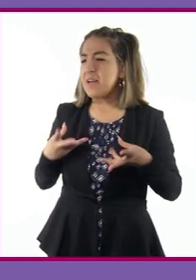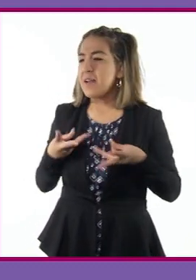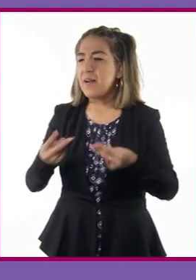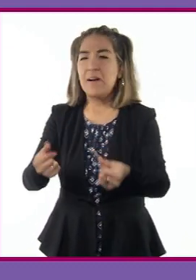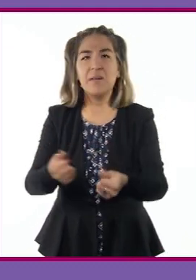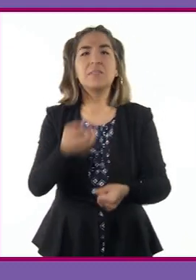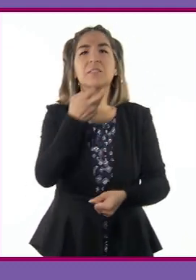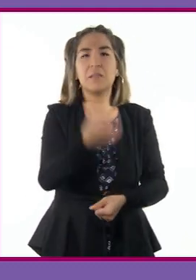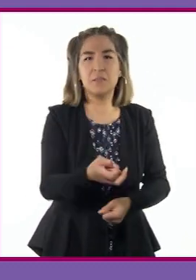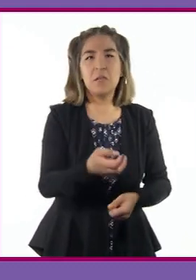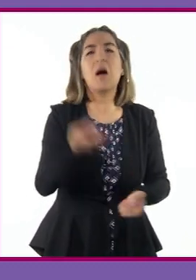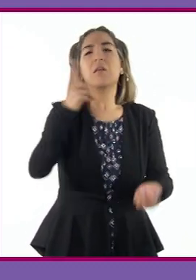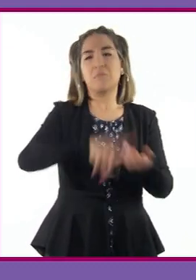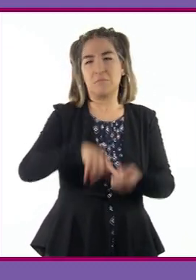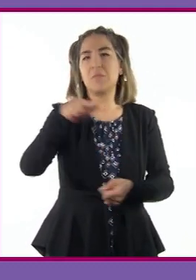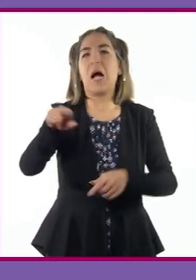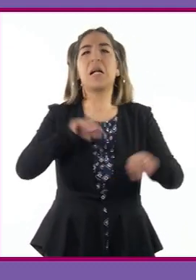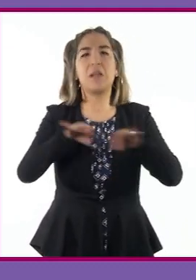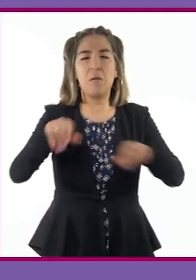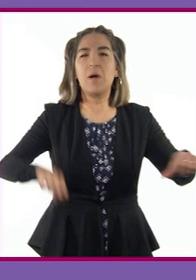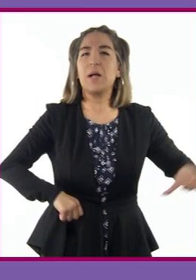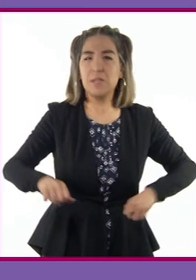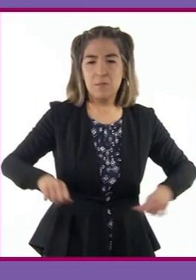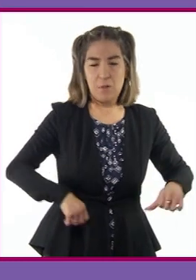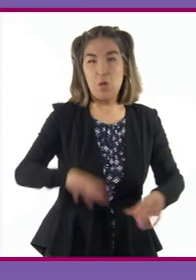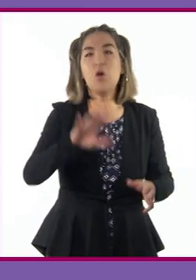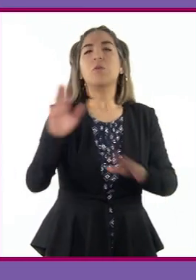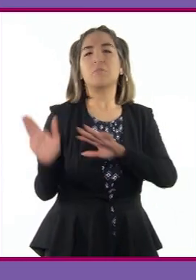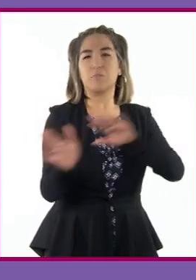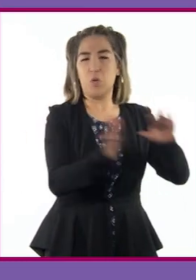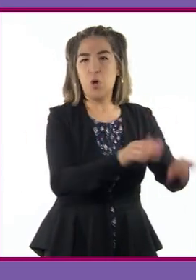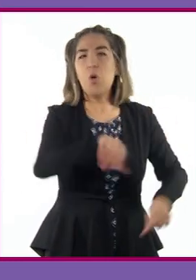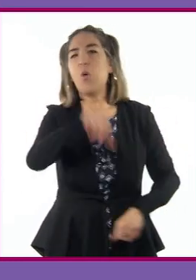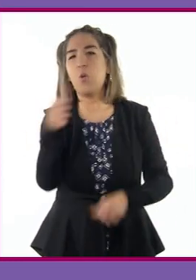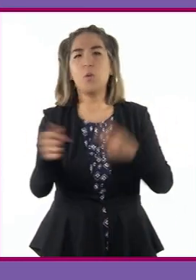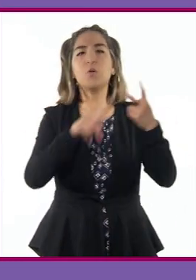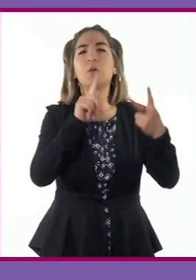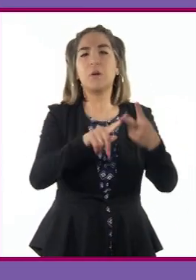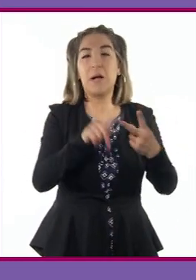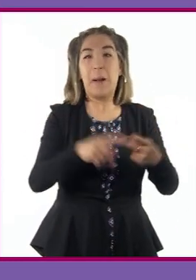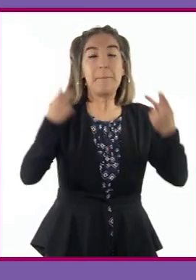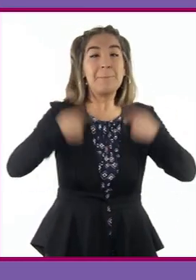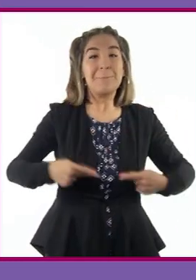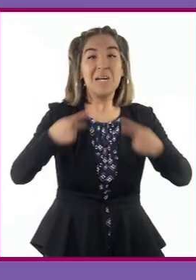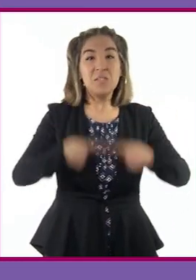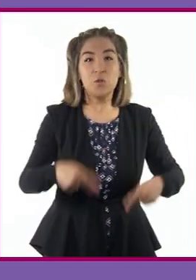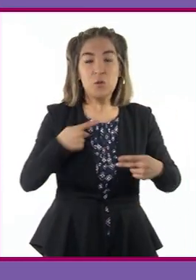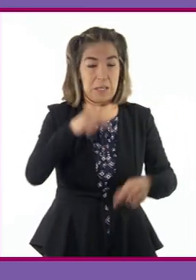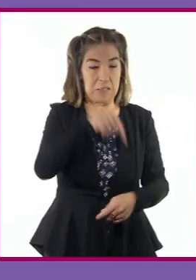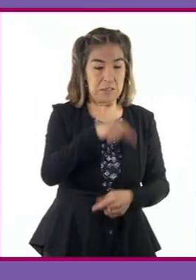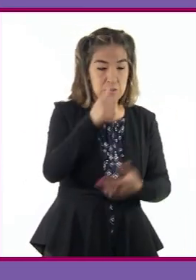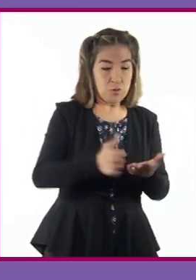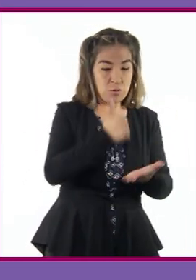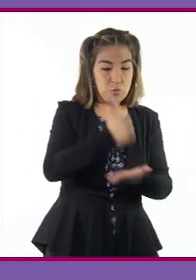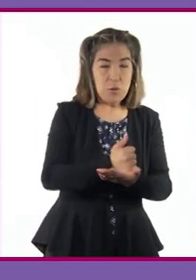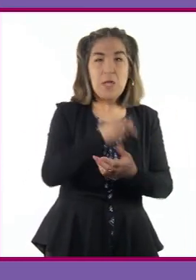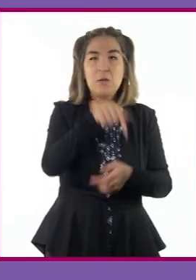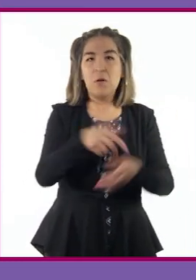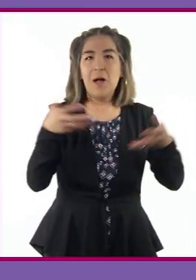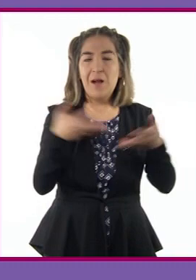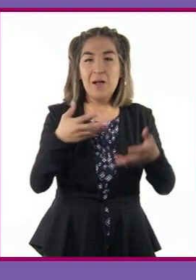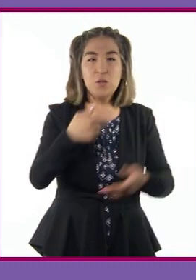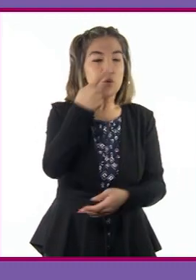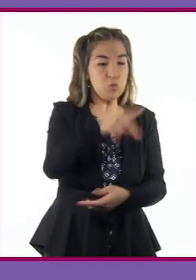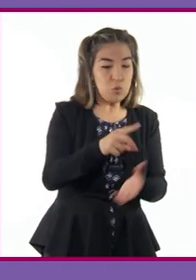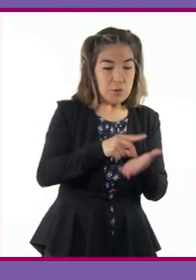beneficio tienen las obras. Y la otra vía sería la del ciudadano, que tiene el derecho y